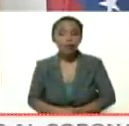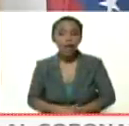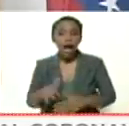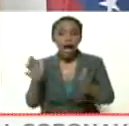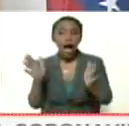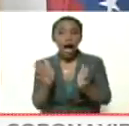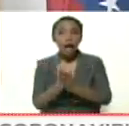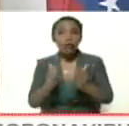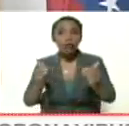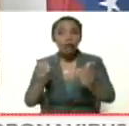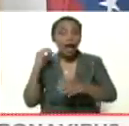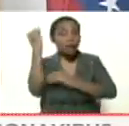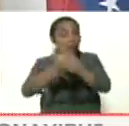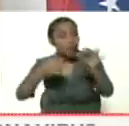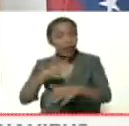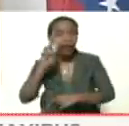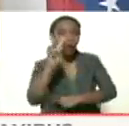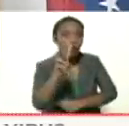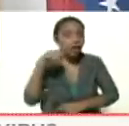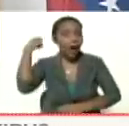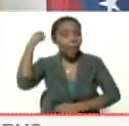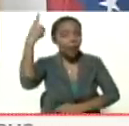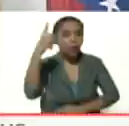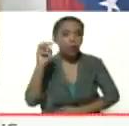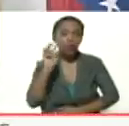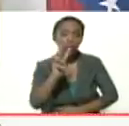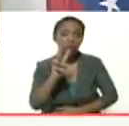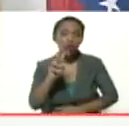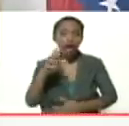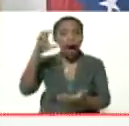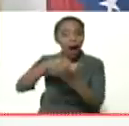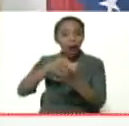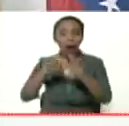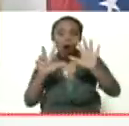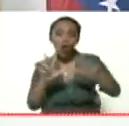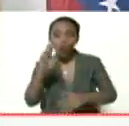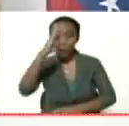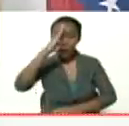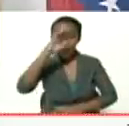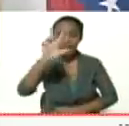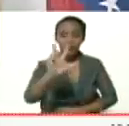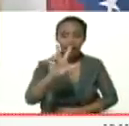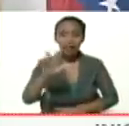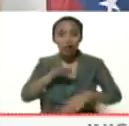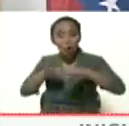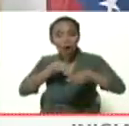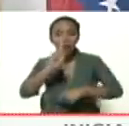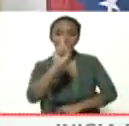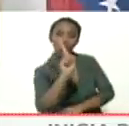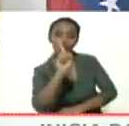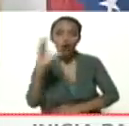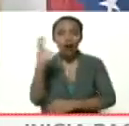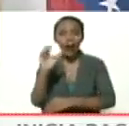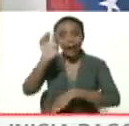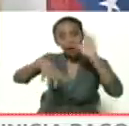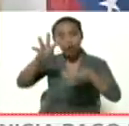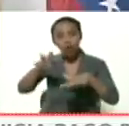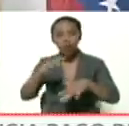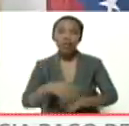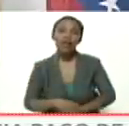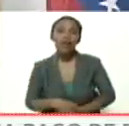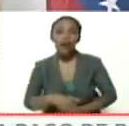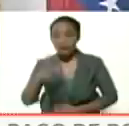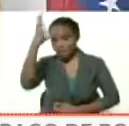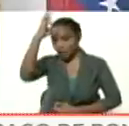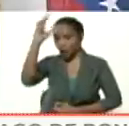Anzuategui 2, Apure 2, ya dije Aragua 8, Barinas 3, Cojedes 1, Caracas 14,